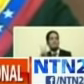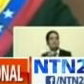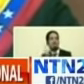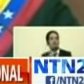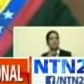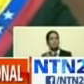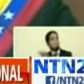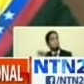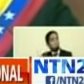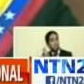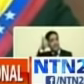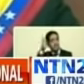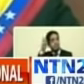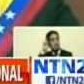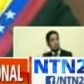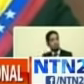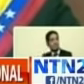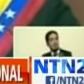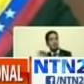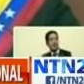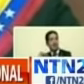máximo tribunal de la nación,